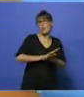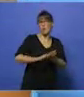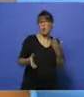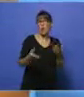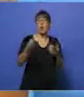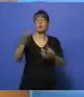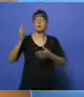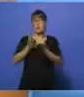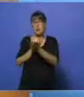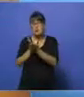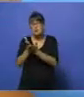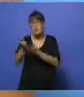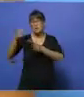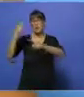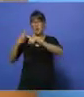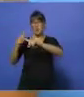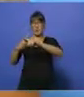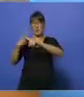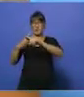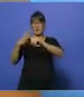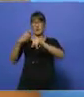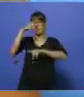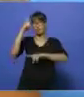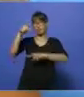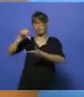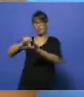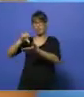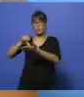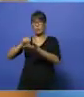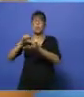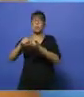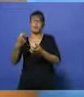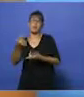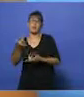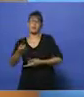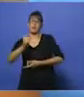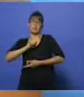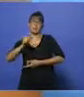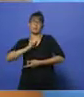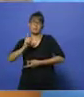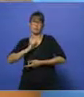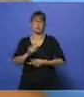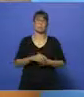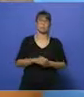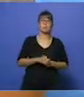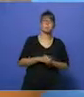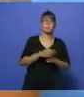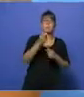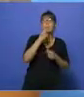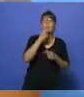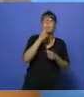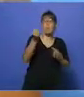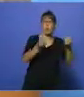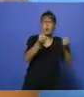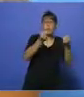muy exitosa para autosustentarse, y eso hace que desde muchos años ha instalado esta patrulla, ha evitado los robos en la zona